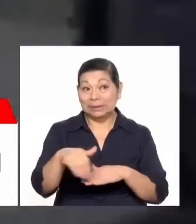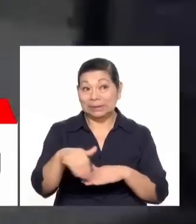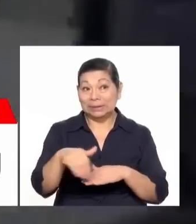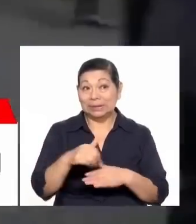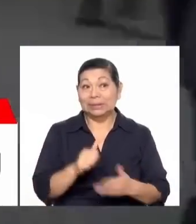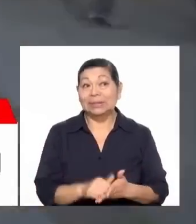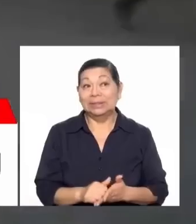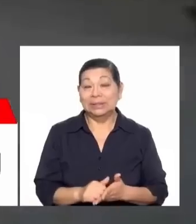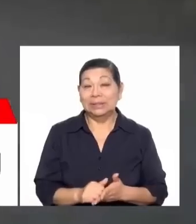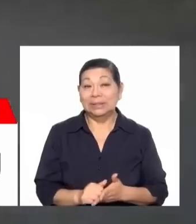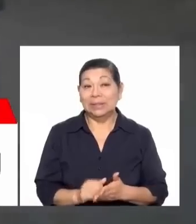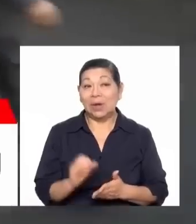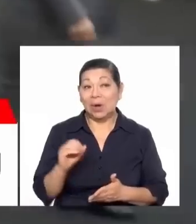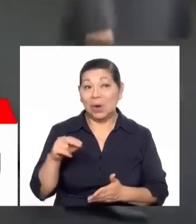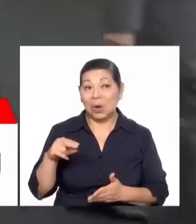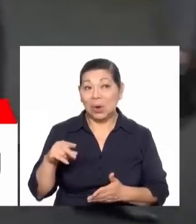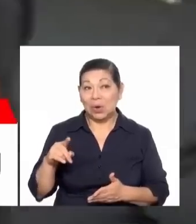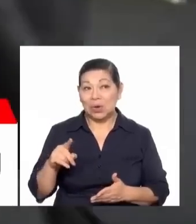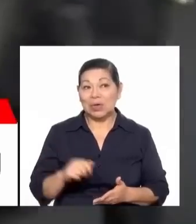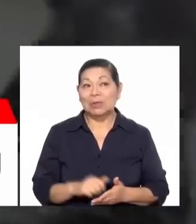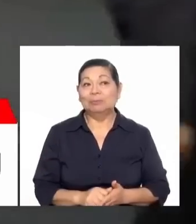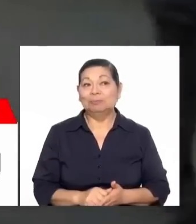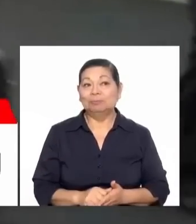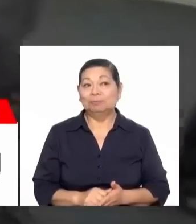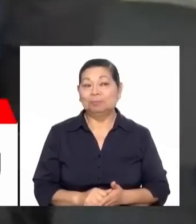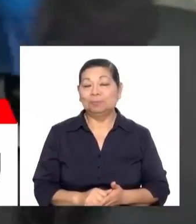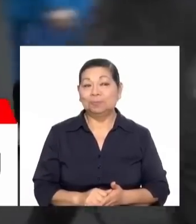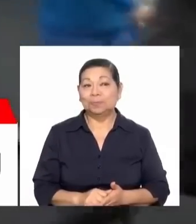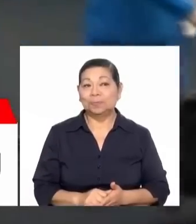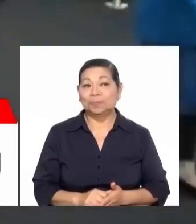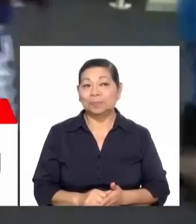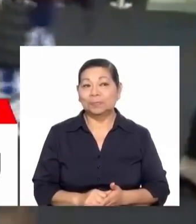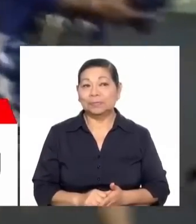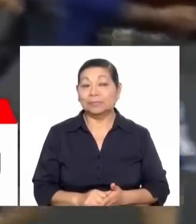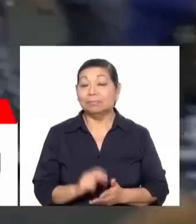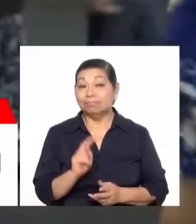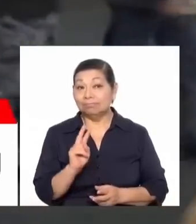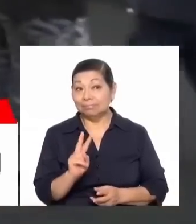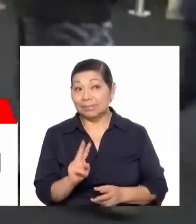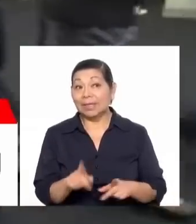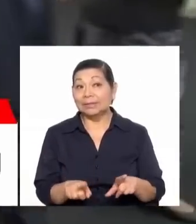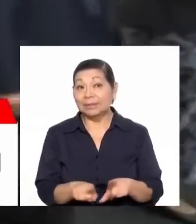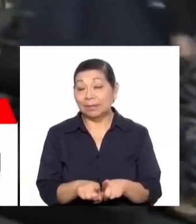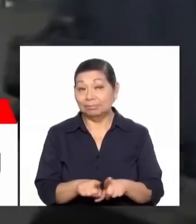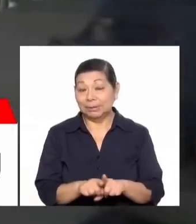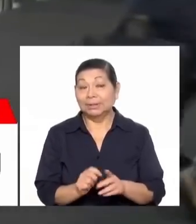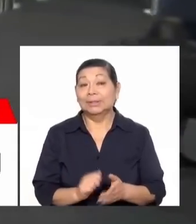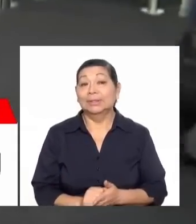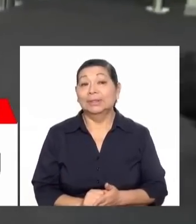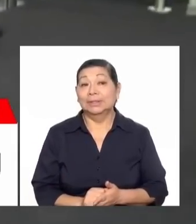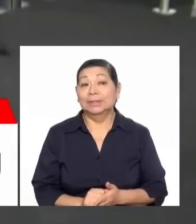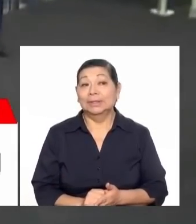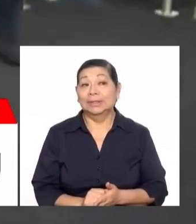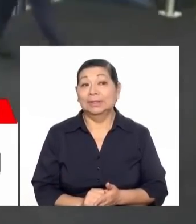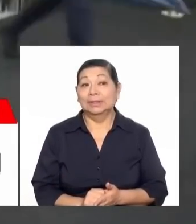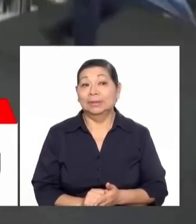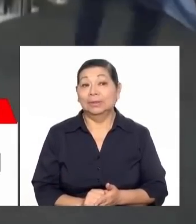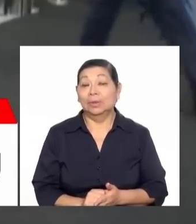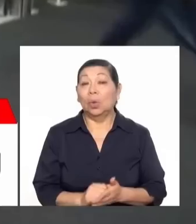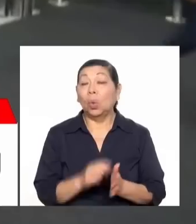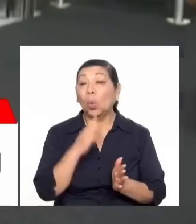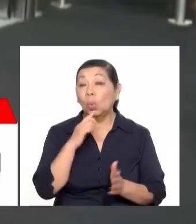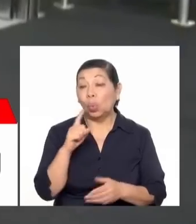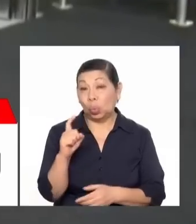las Naciones Unidas. Hay que señalar que a través de un